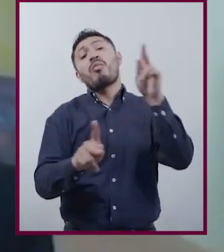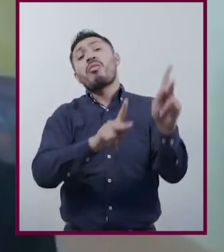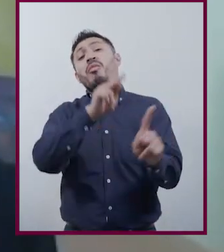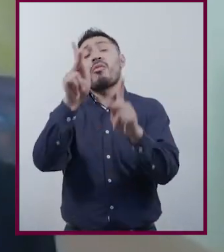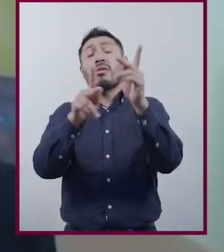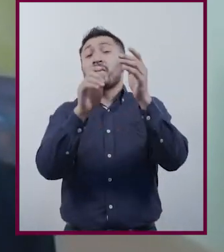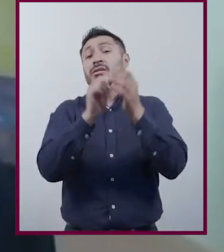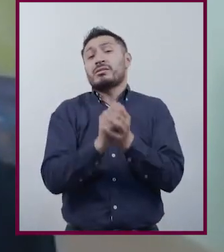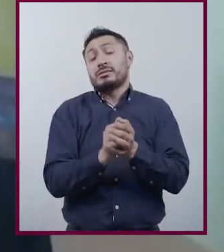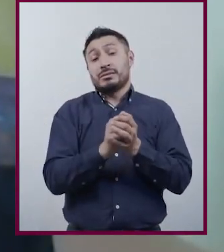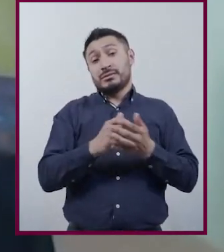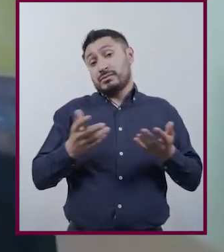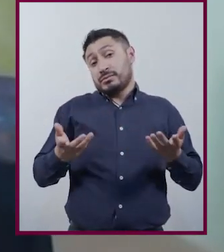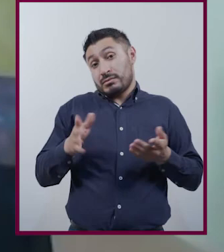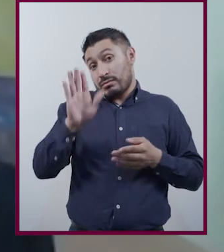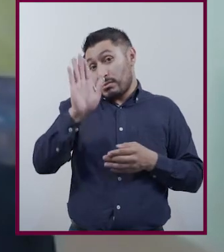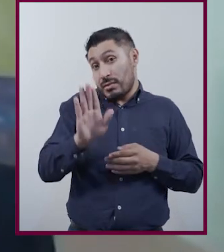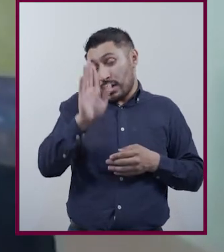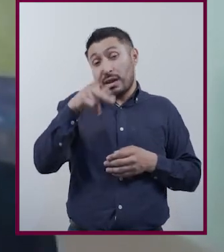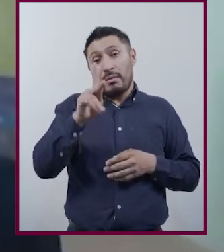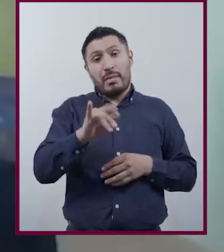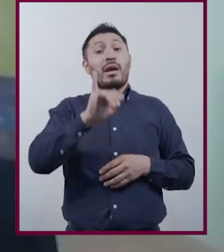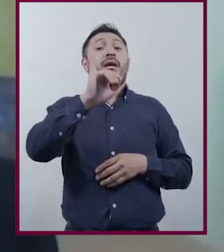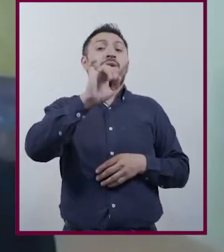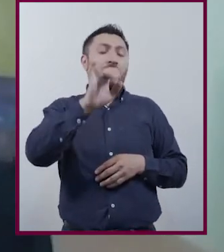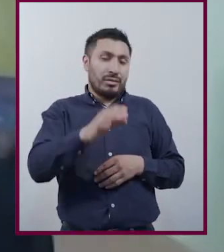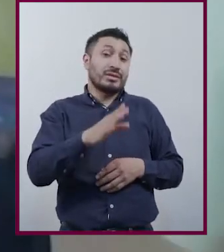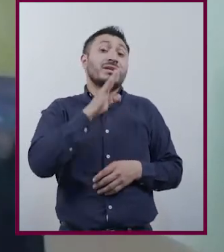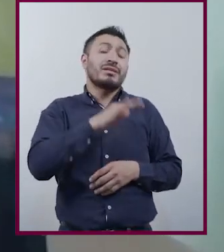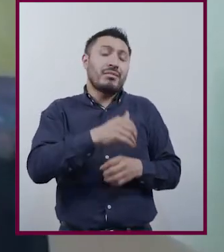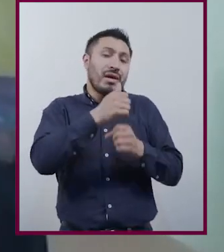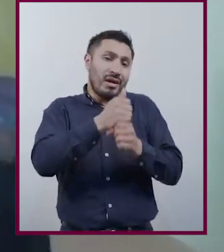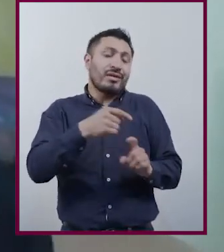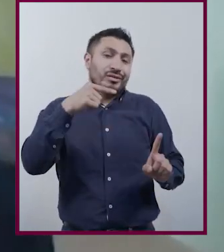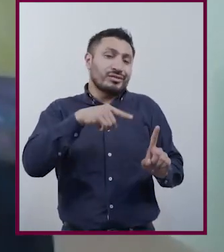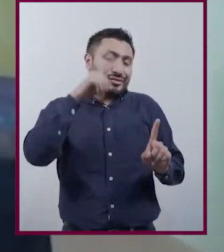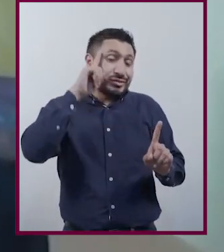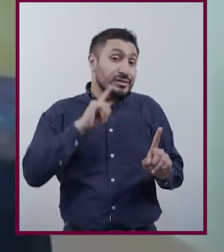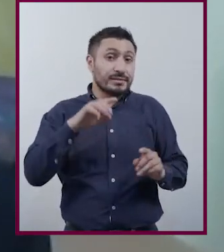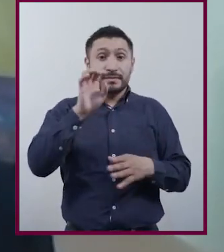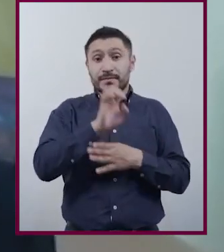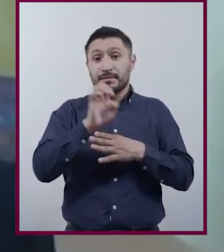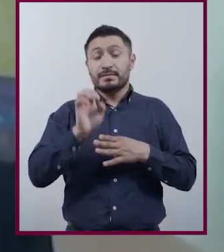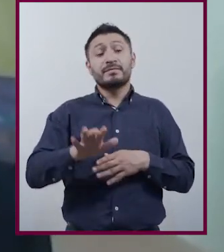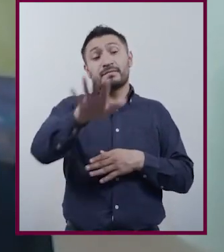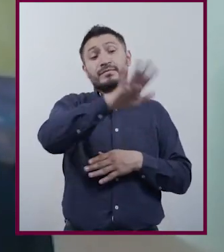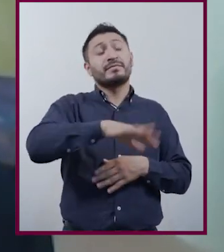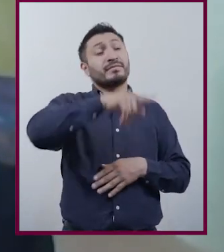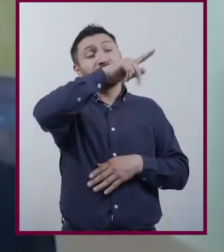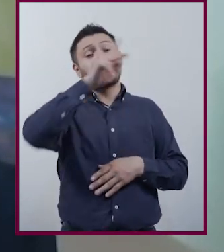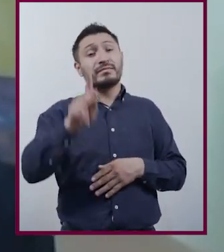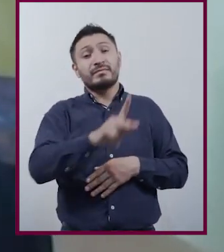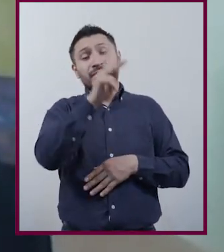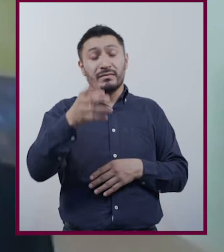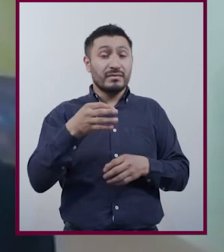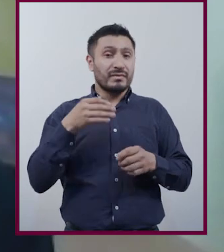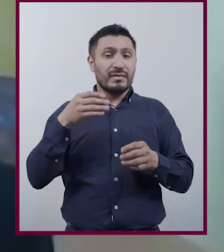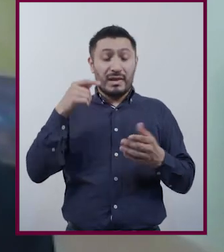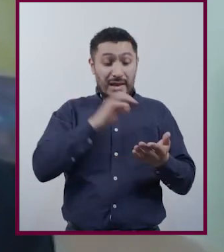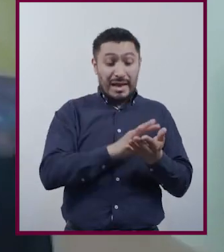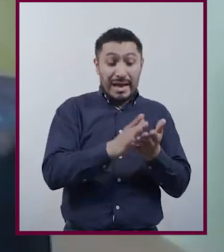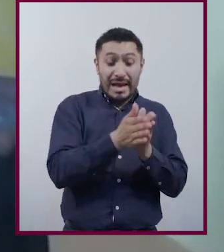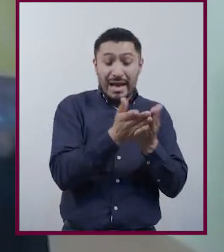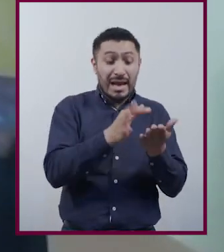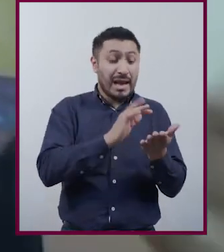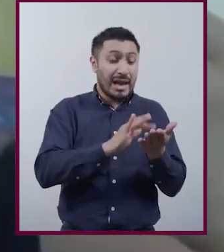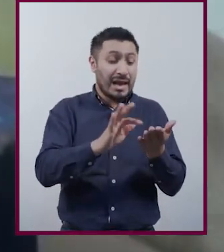presente en Balún Canán. Y vemos que sí. Por lo tanto, Balún Canán sigue siendo actualísima y la podemos